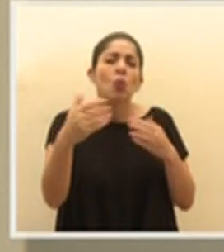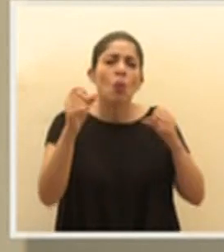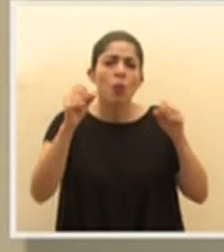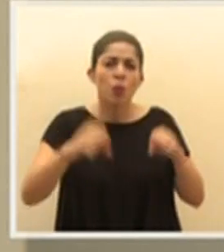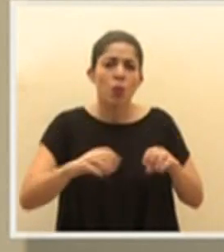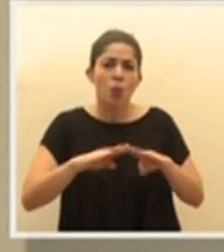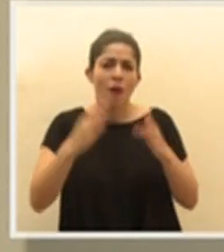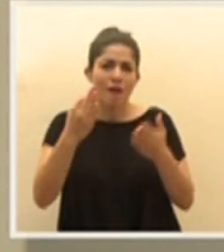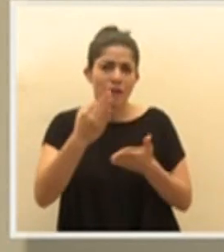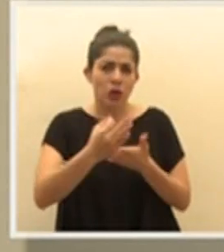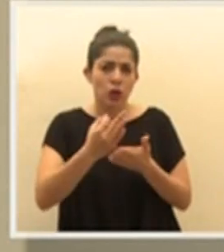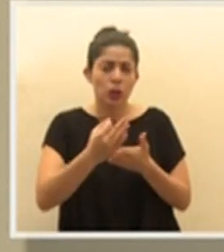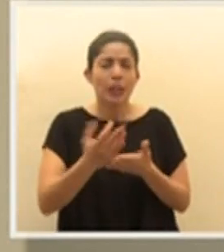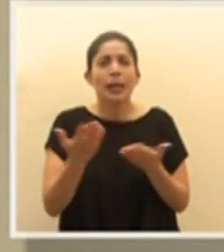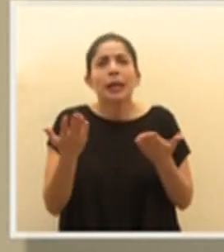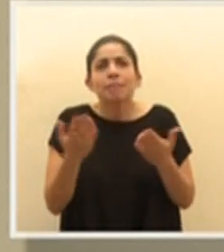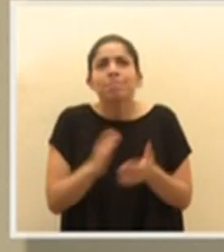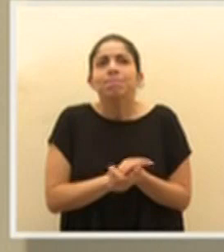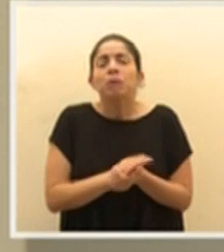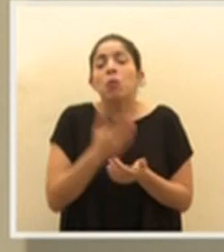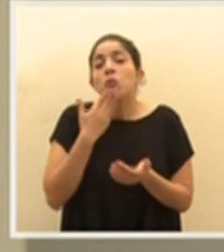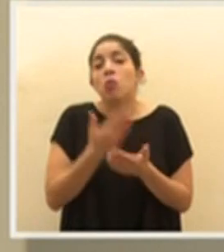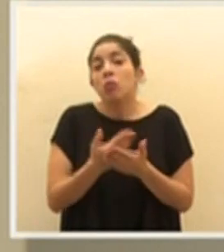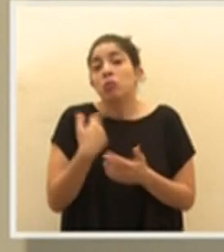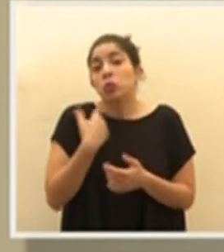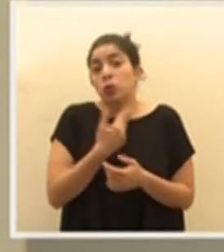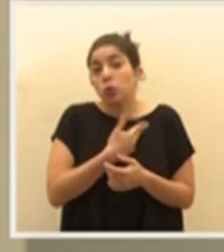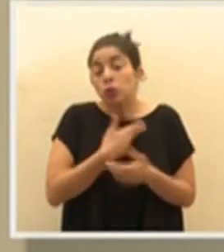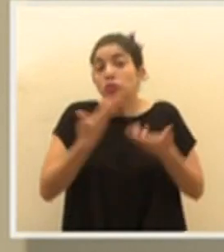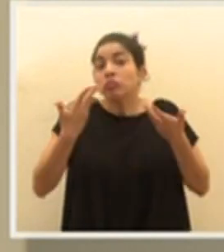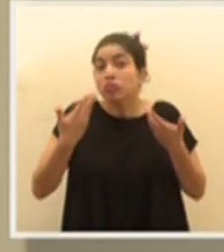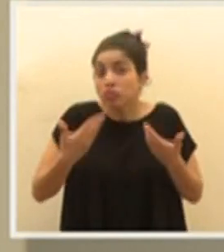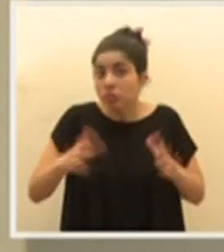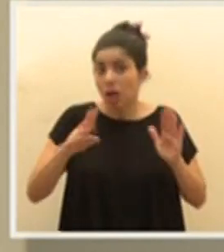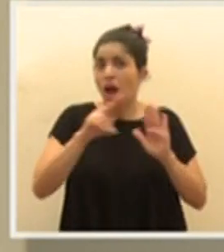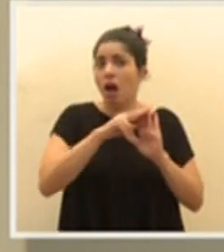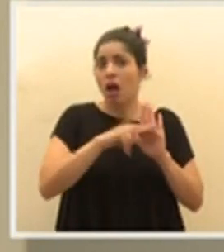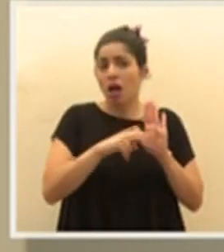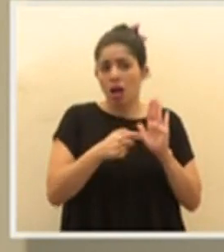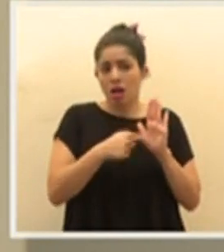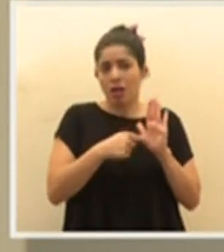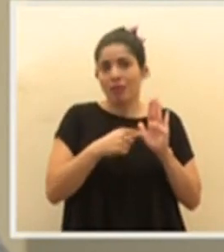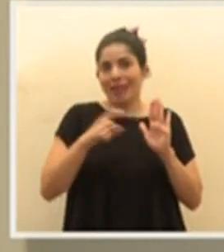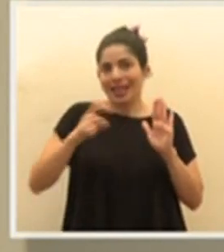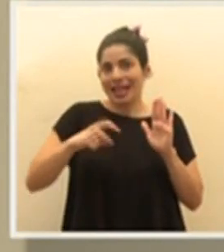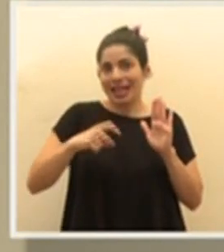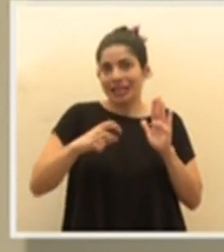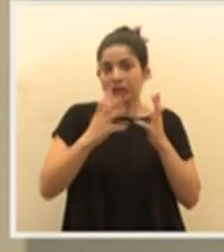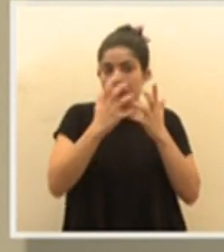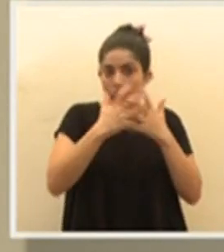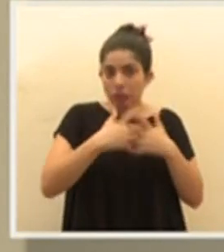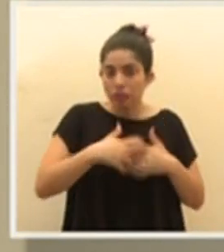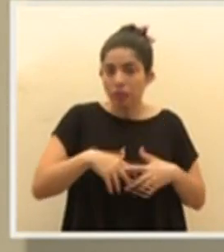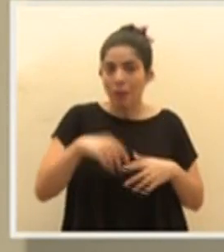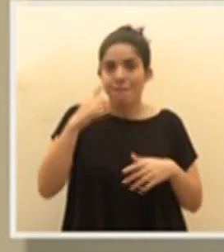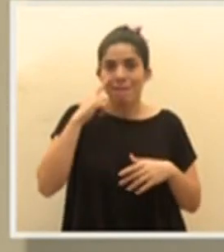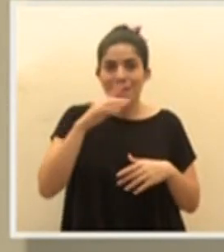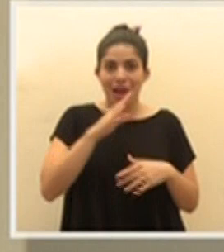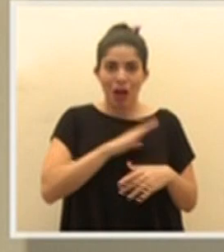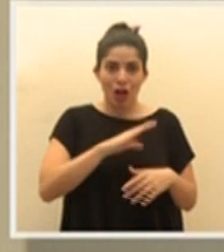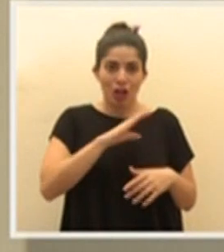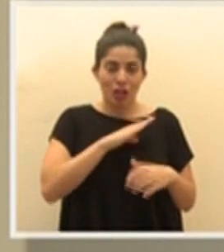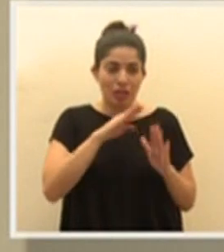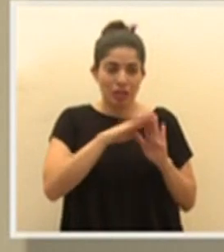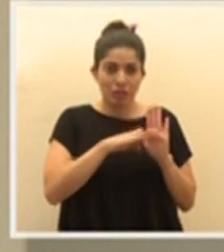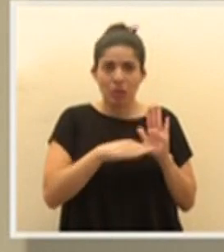las fronteras, bueno, nosotros ya tenemos la normativa necesaria adaptada a todas las condiciones. Se emitieron